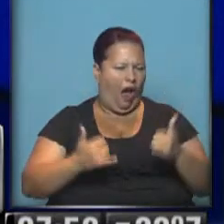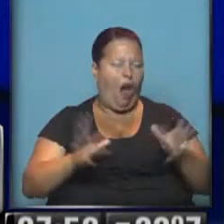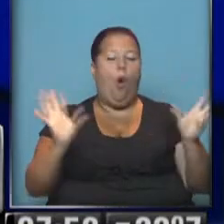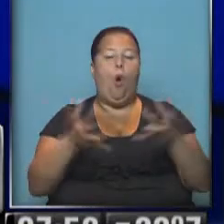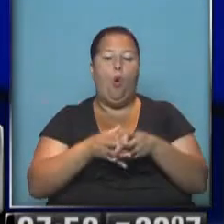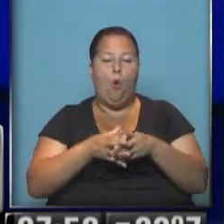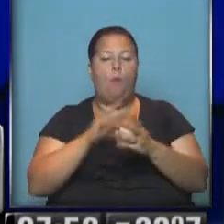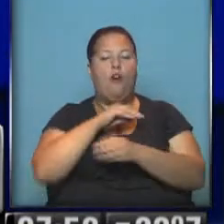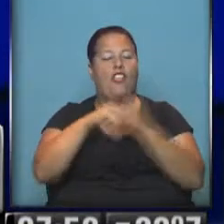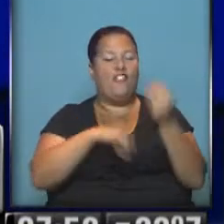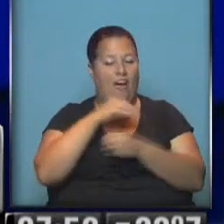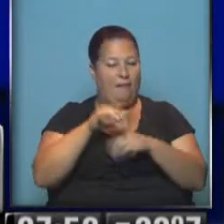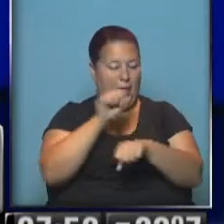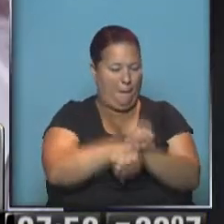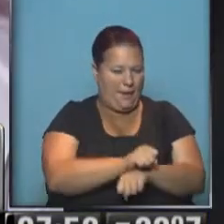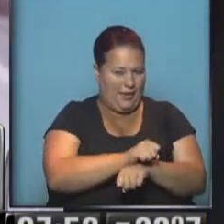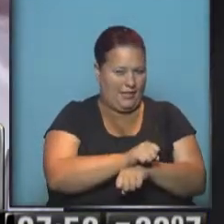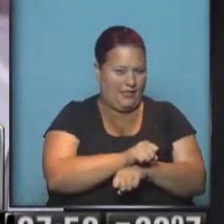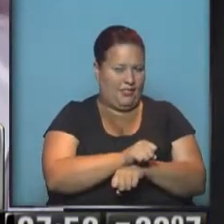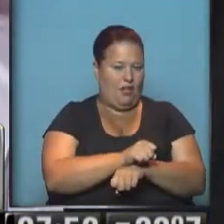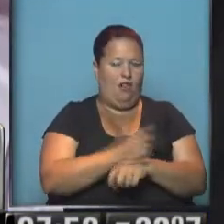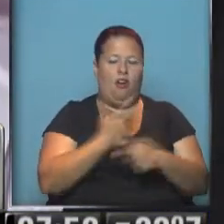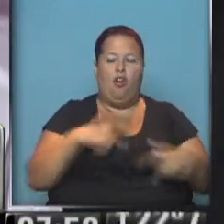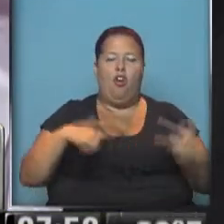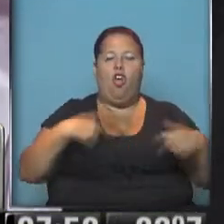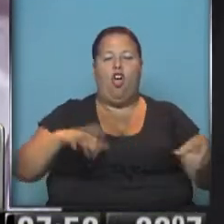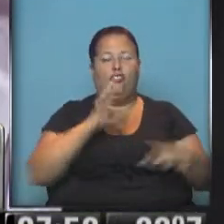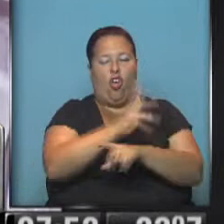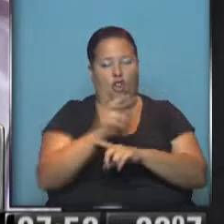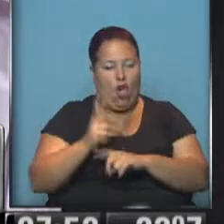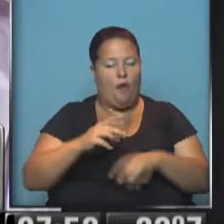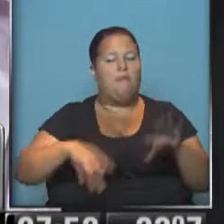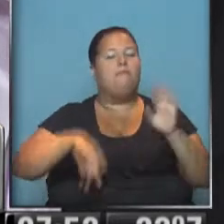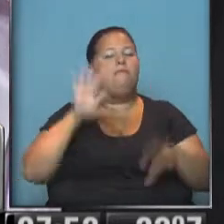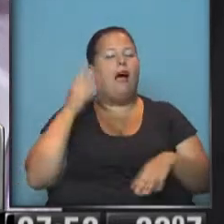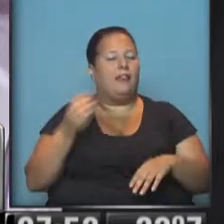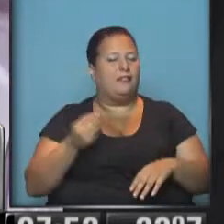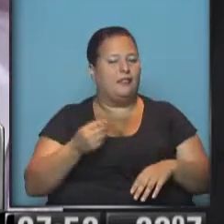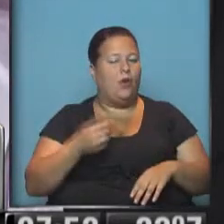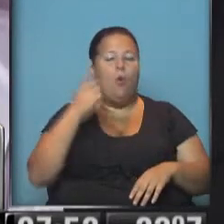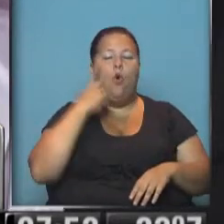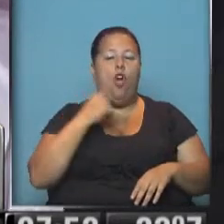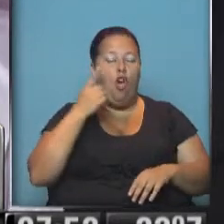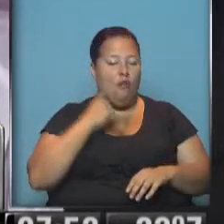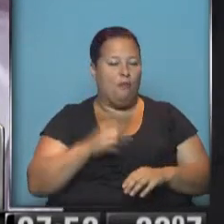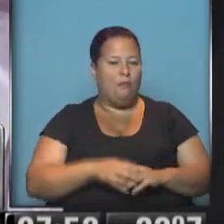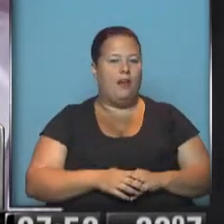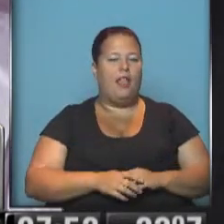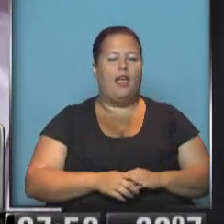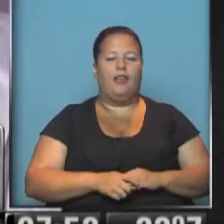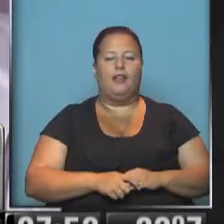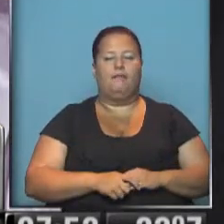grupo familiar preso, desposeído de todos sus bienes, y fundamentalmente un hombre que al